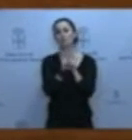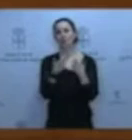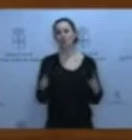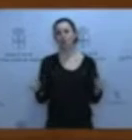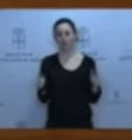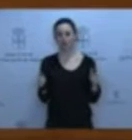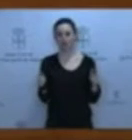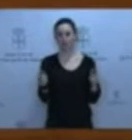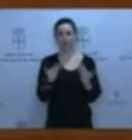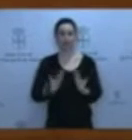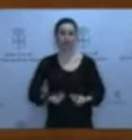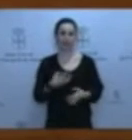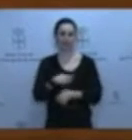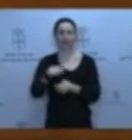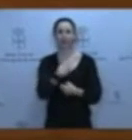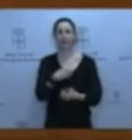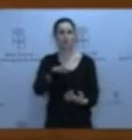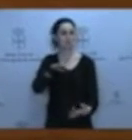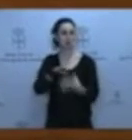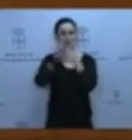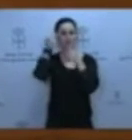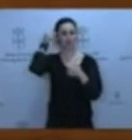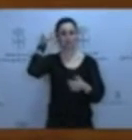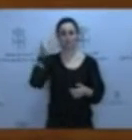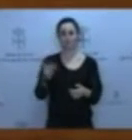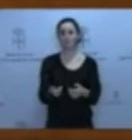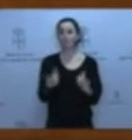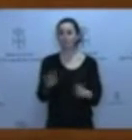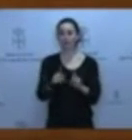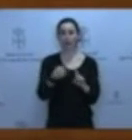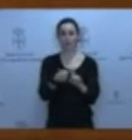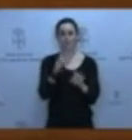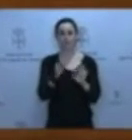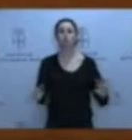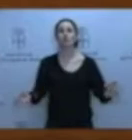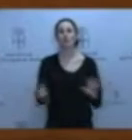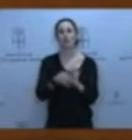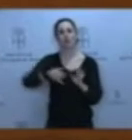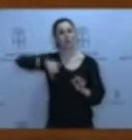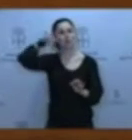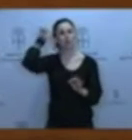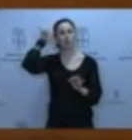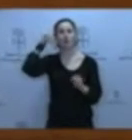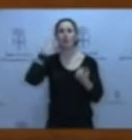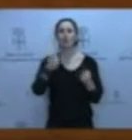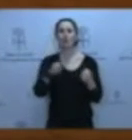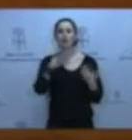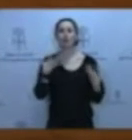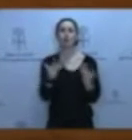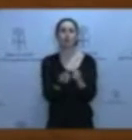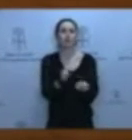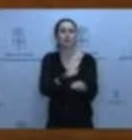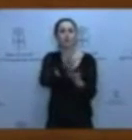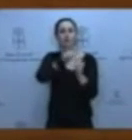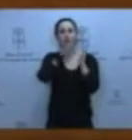en depresión o ansiedad que relacionan con suicidios y que relacionan además con un mayor riesgo con haber sufrido